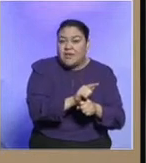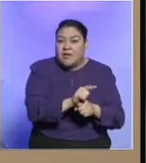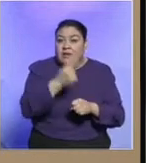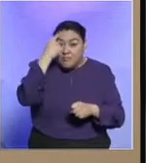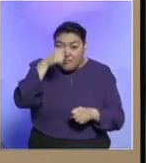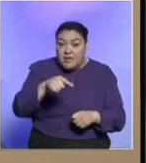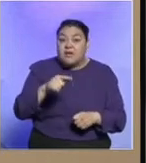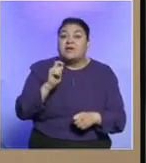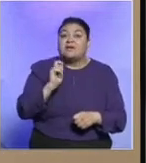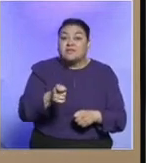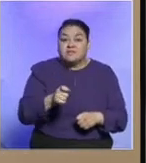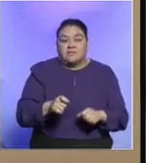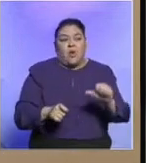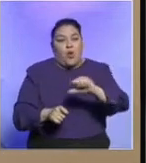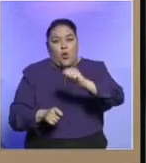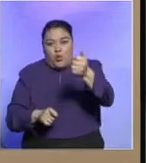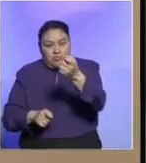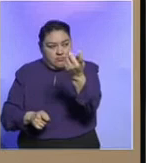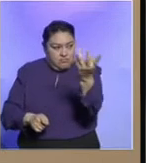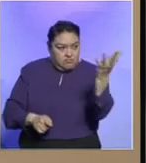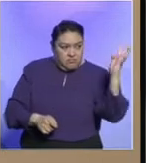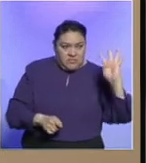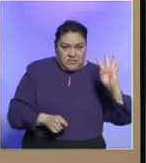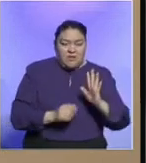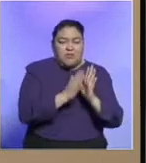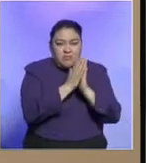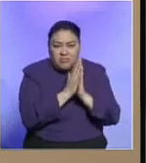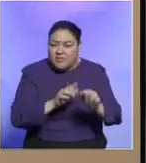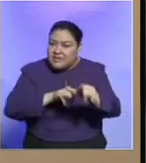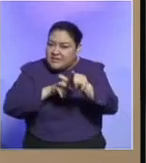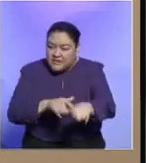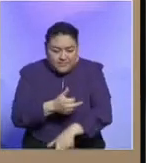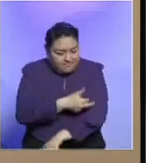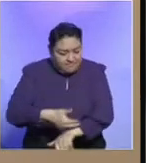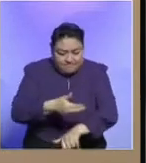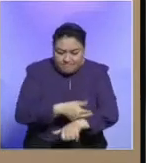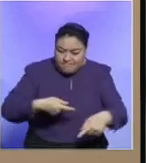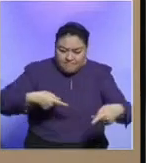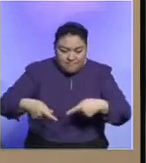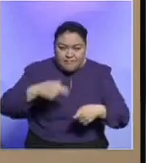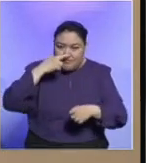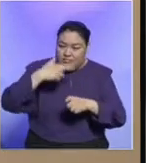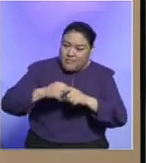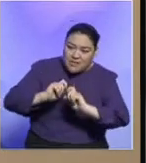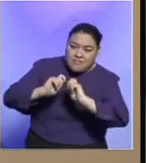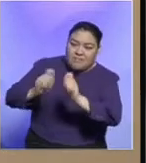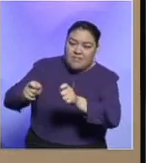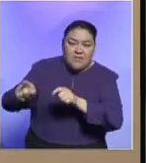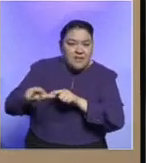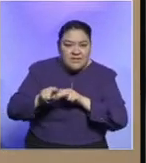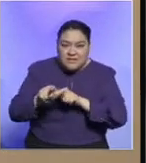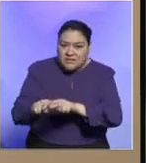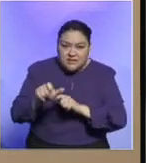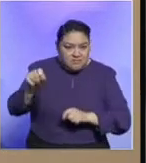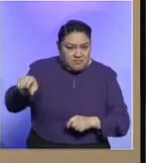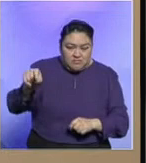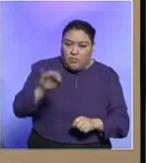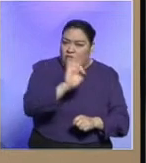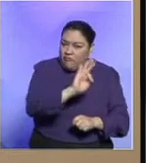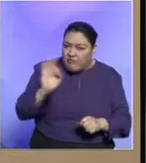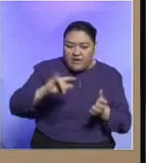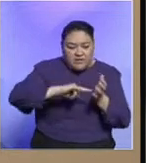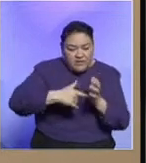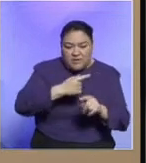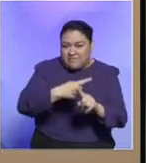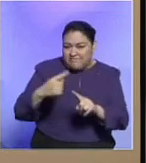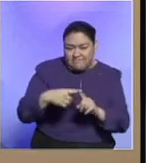de que otras autoridades le permitan cumplir con sus funciones en el modo y términos